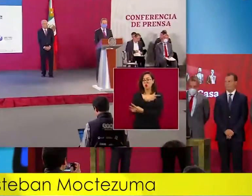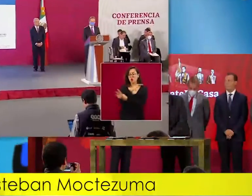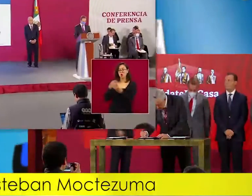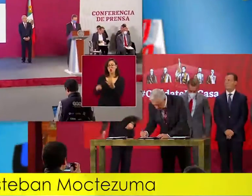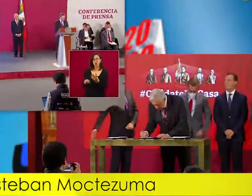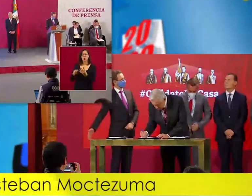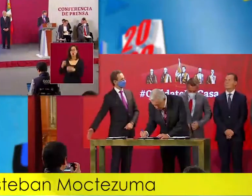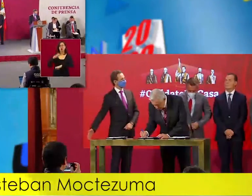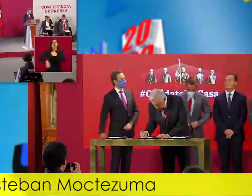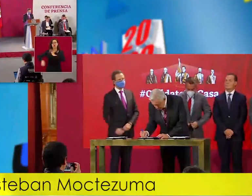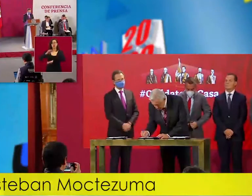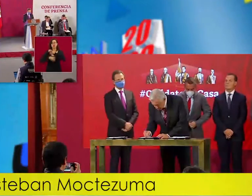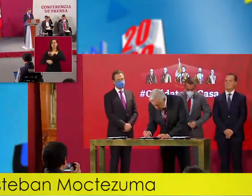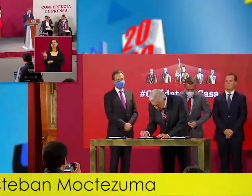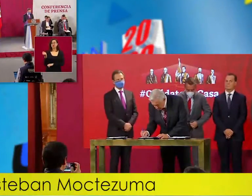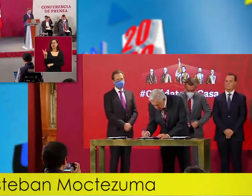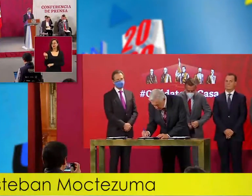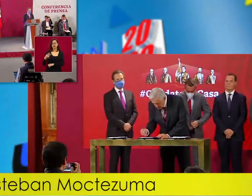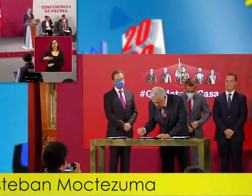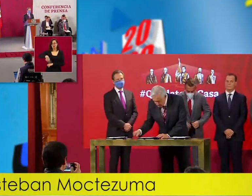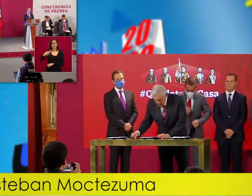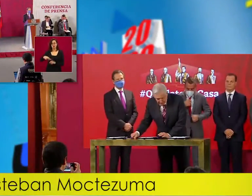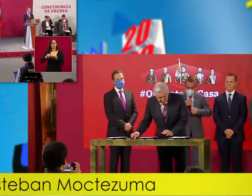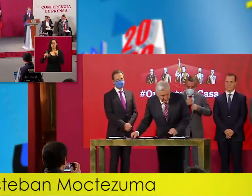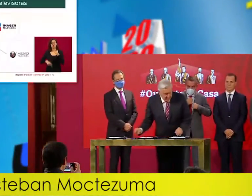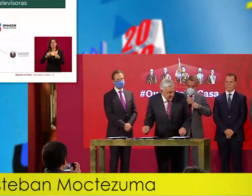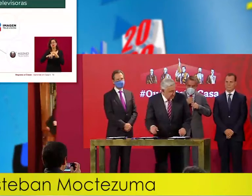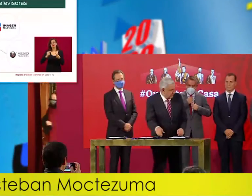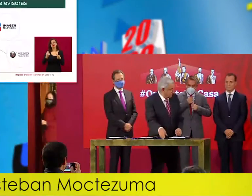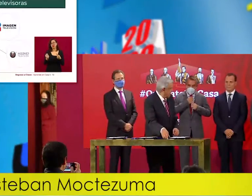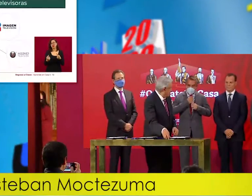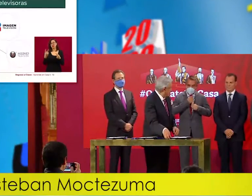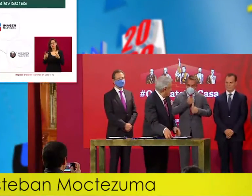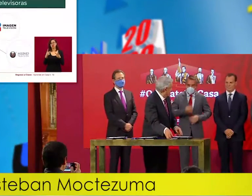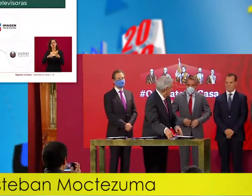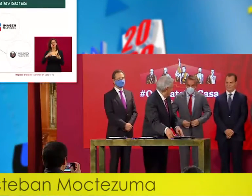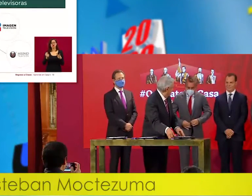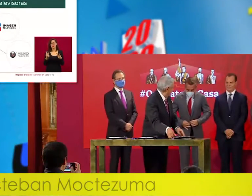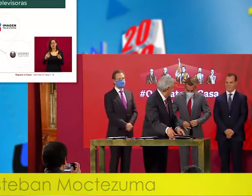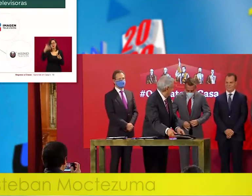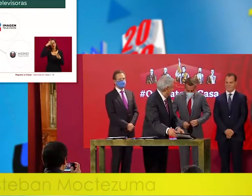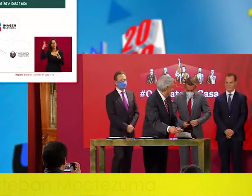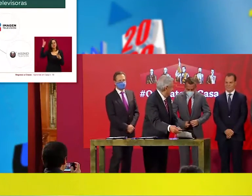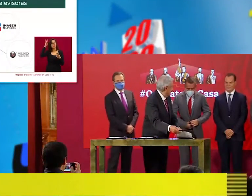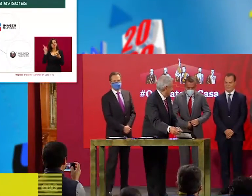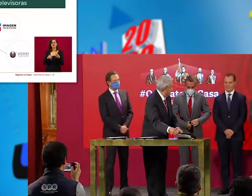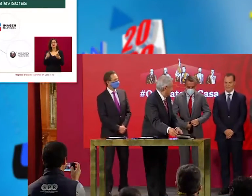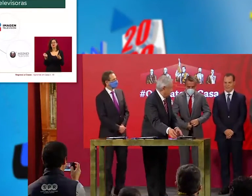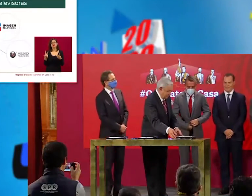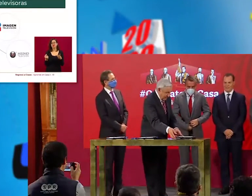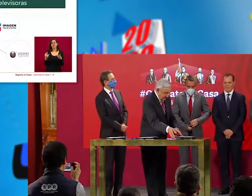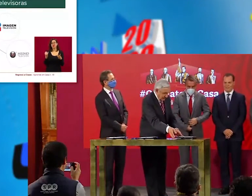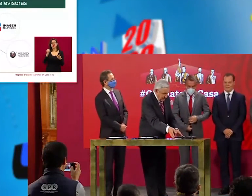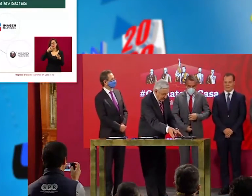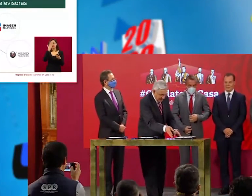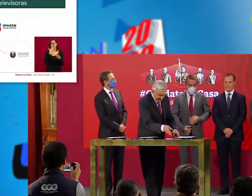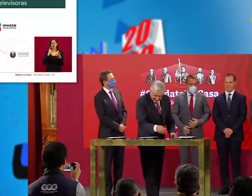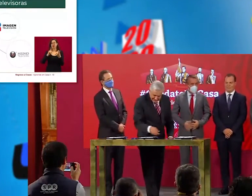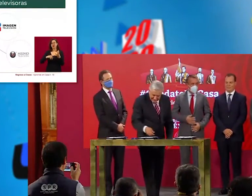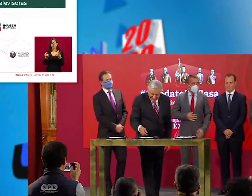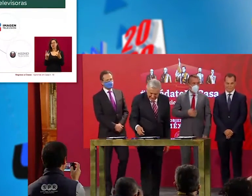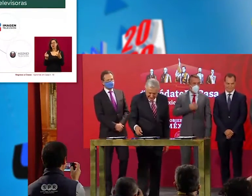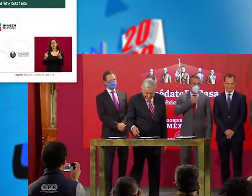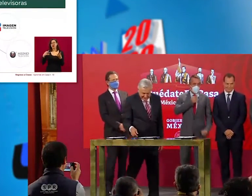televisoras nacionales, Televisa, TV Azteca, Imagen y Multimedios,